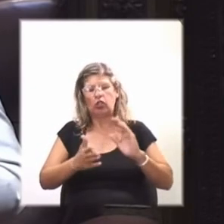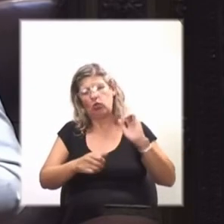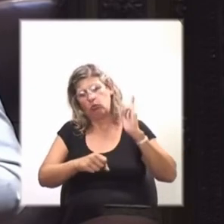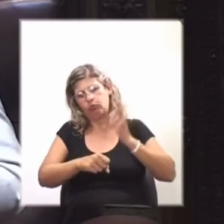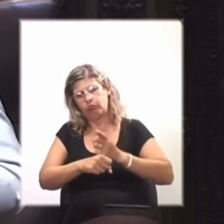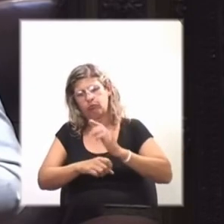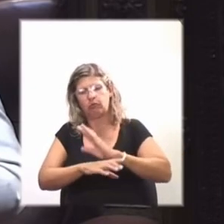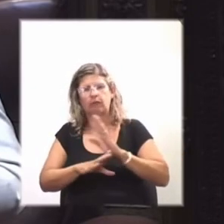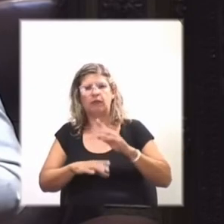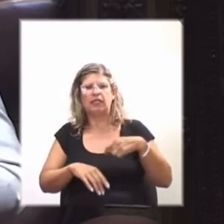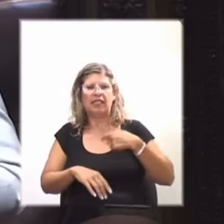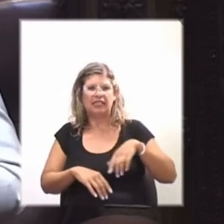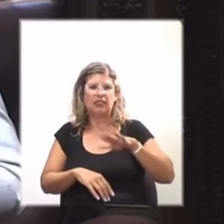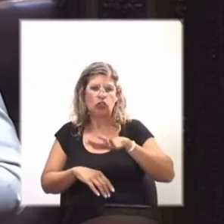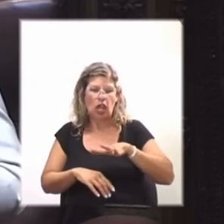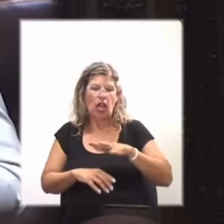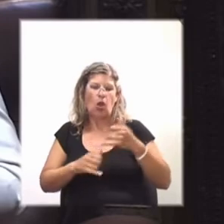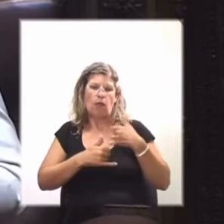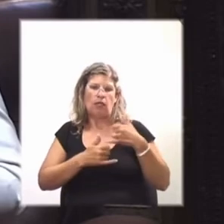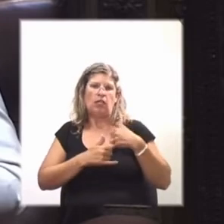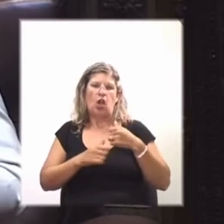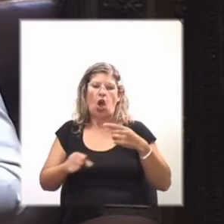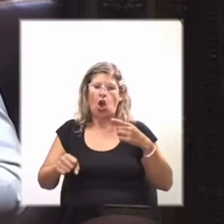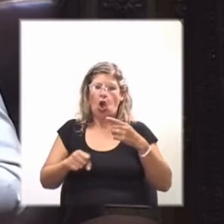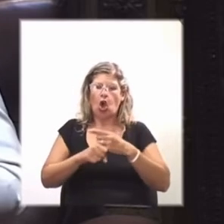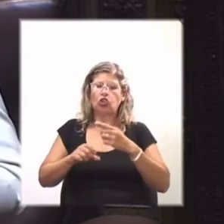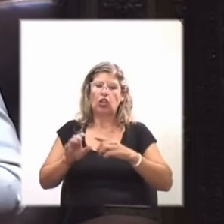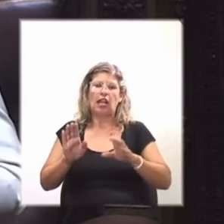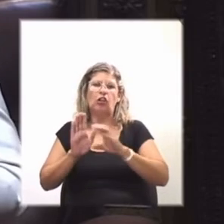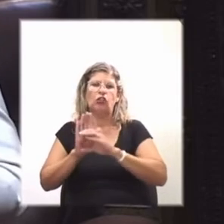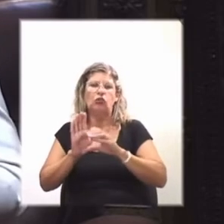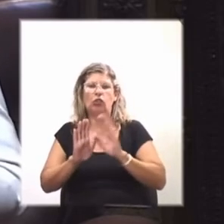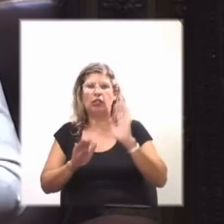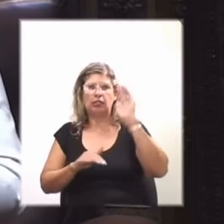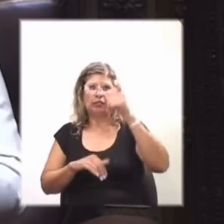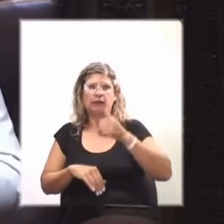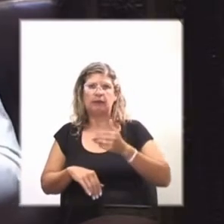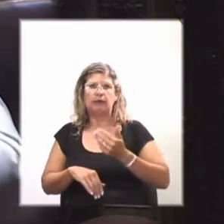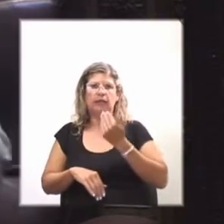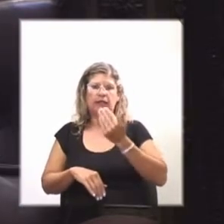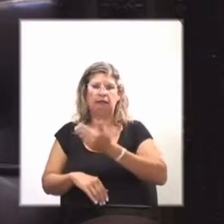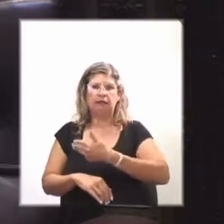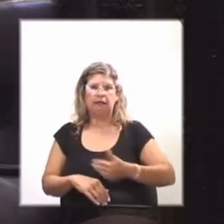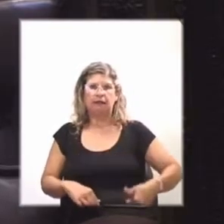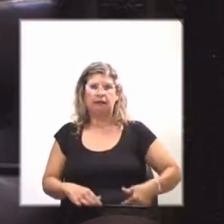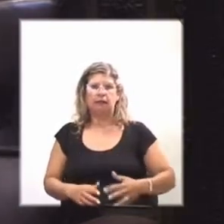cívico o militar, que atente contra la Constitución de la República. Muchas gracias.